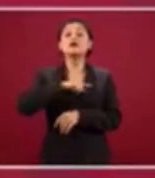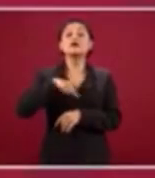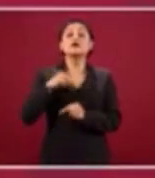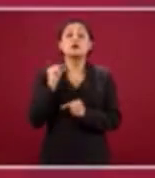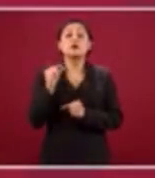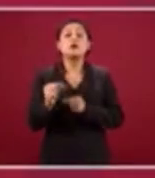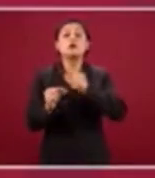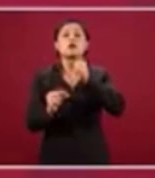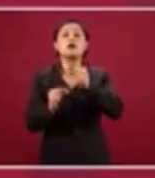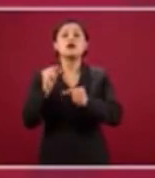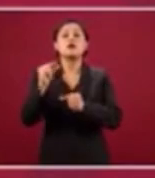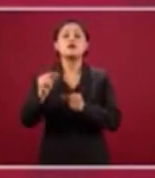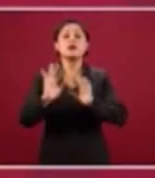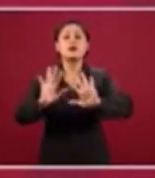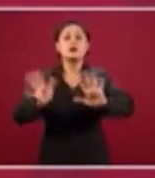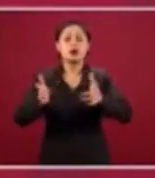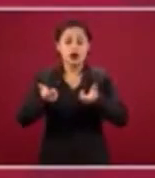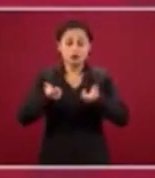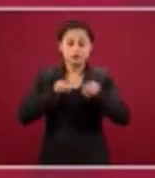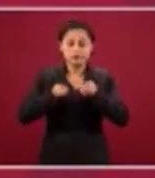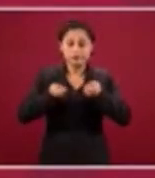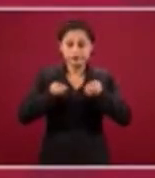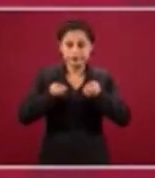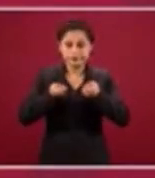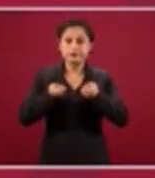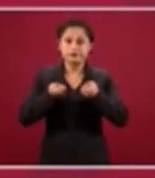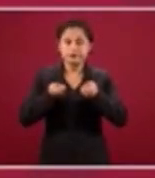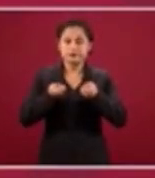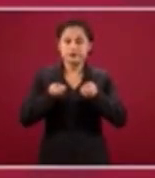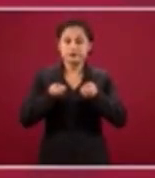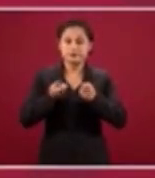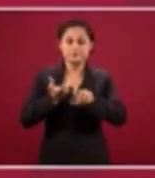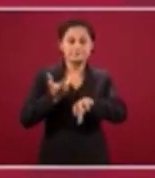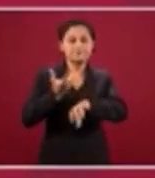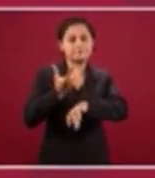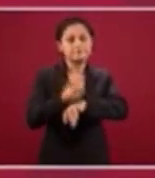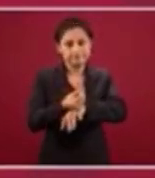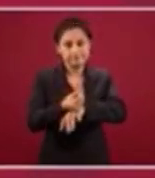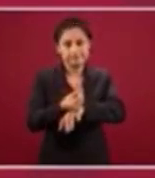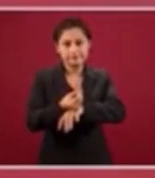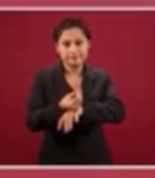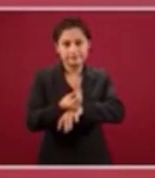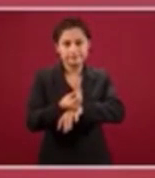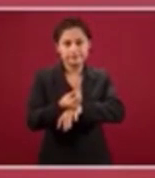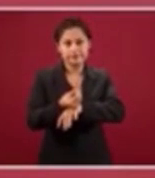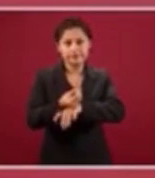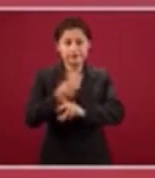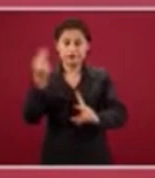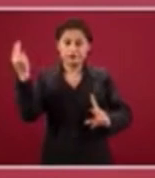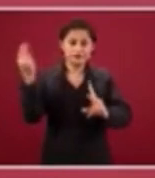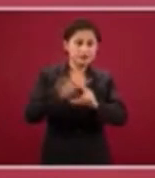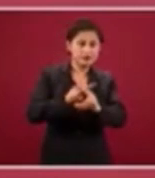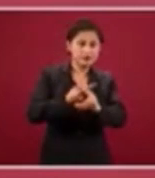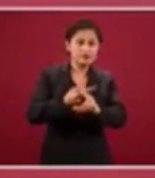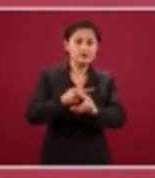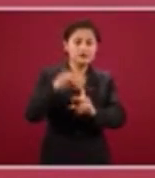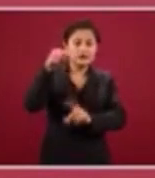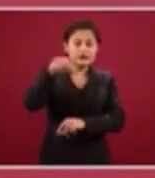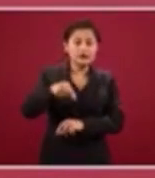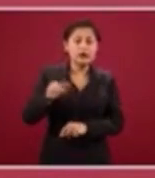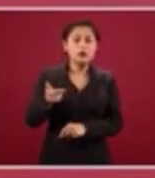controlar la situación. ¿Y quiénes son asesinados en